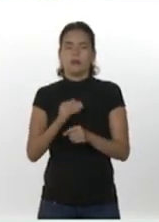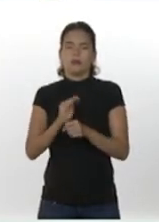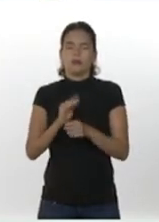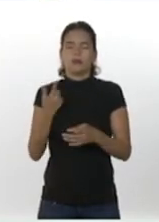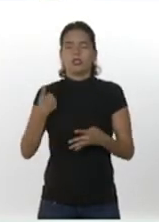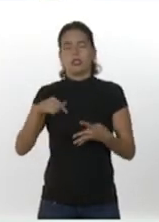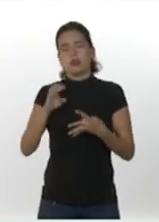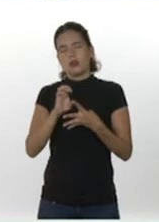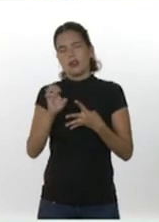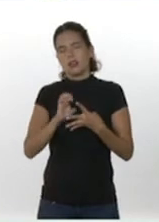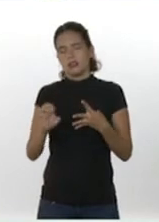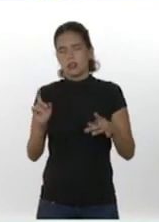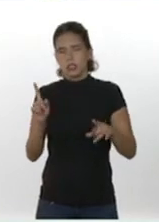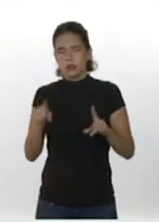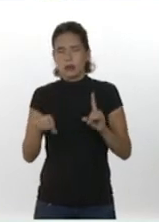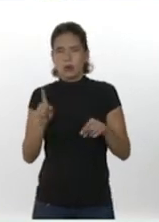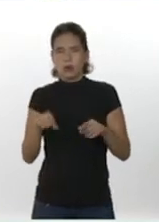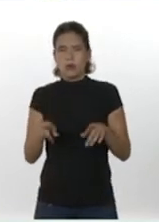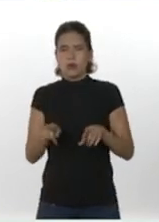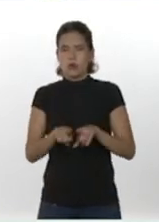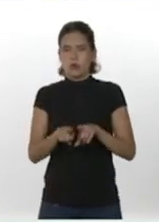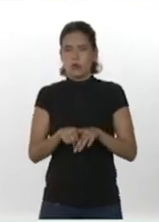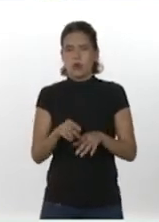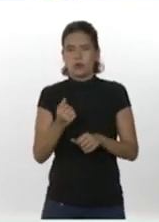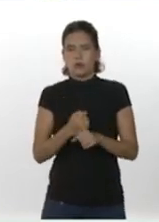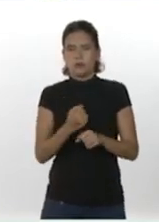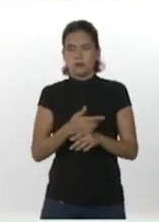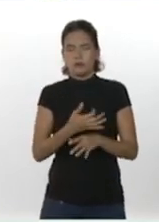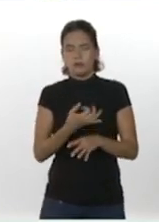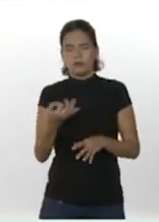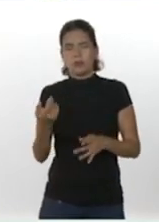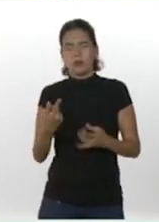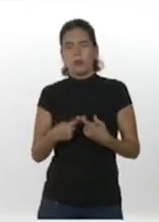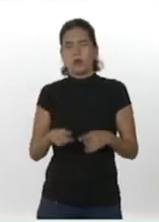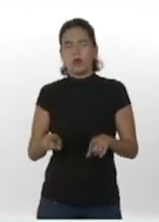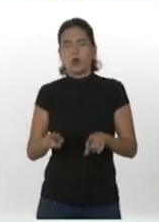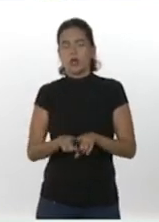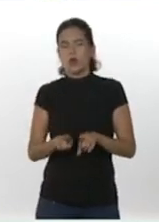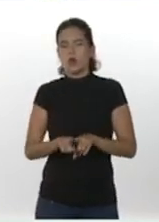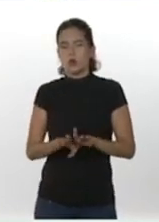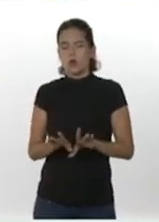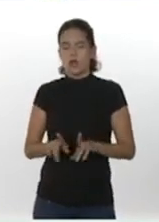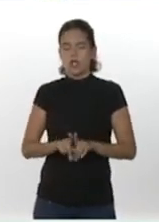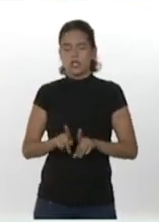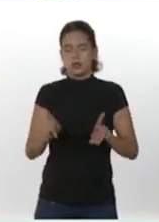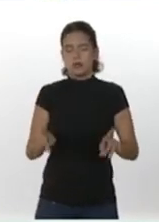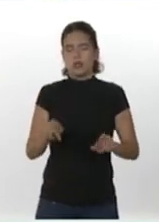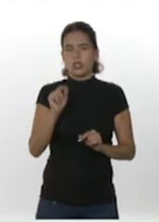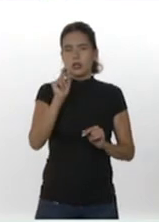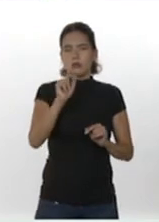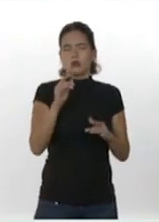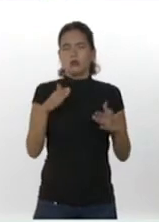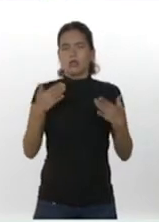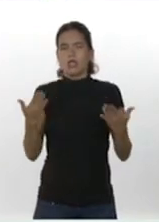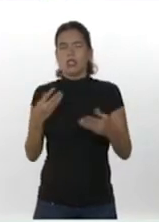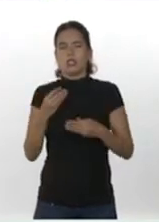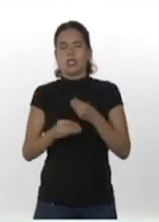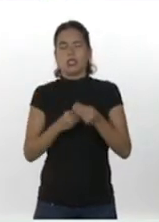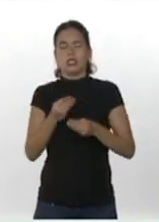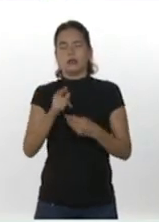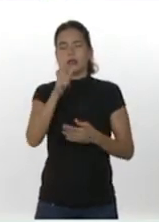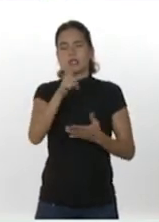características similares a lo que es el empleo formal, pero no es igual, difiere en el punto en el que está dirigido a